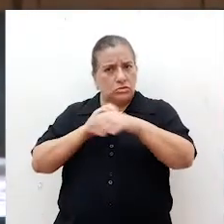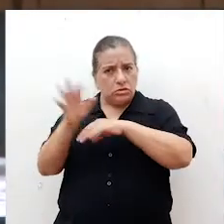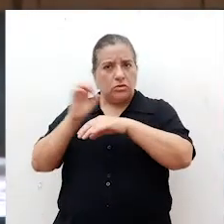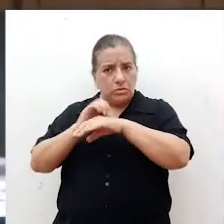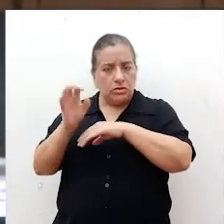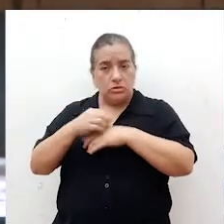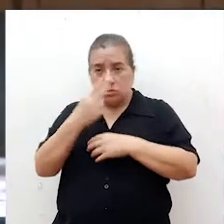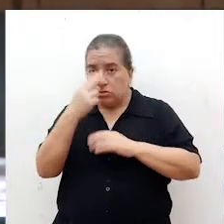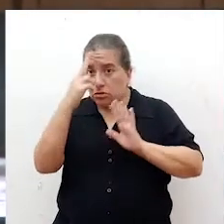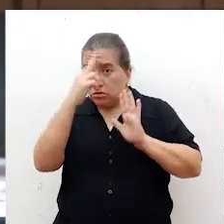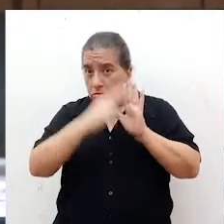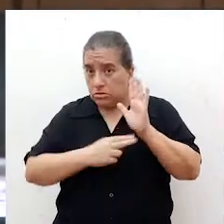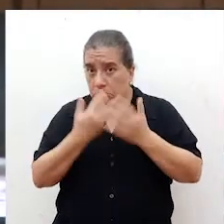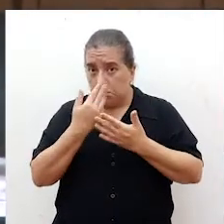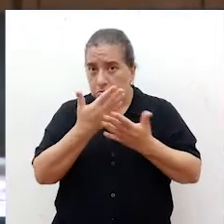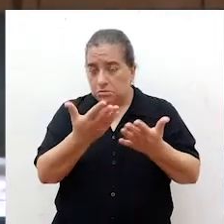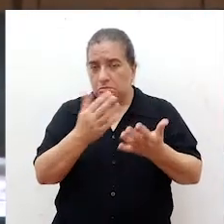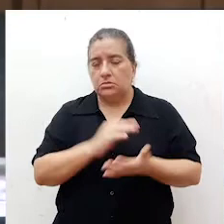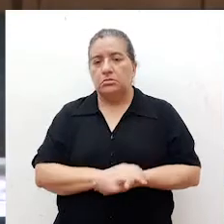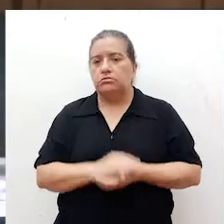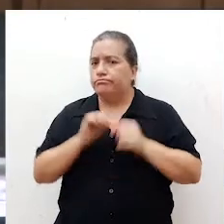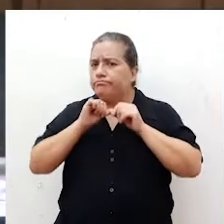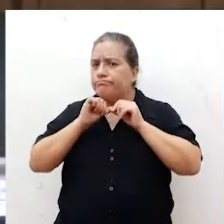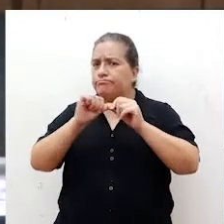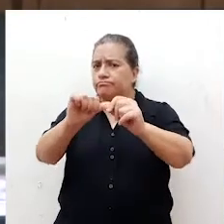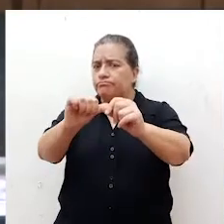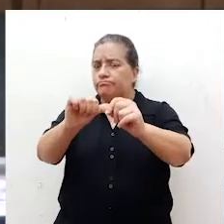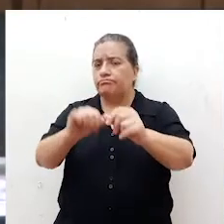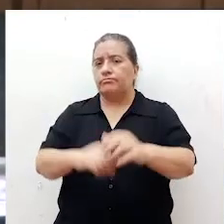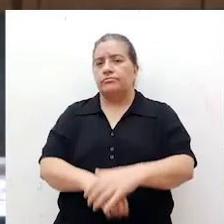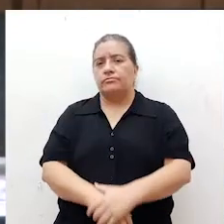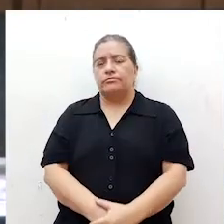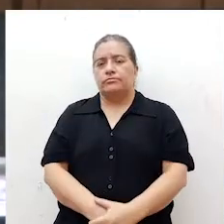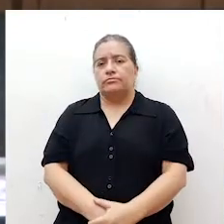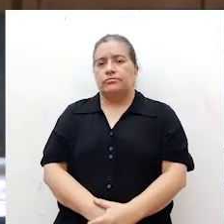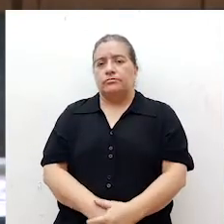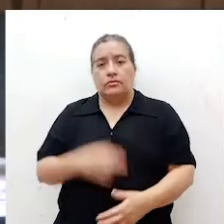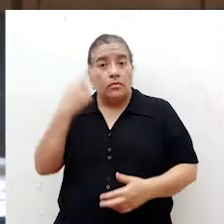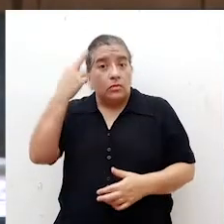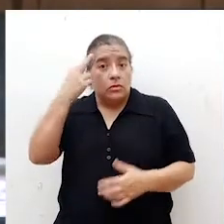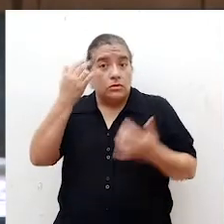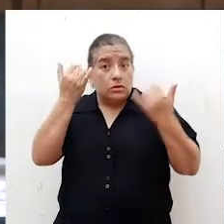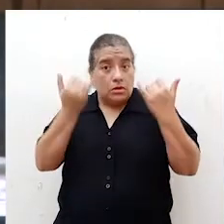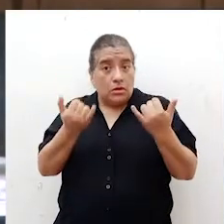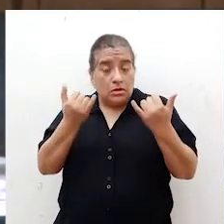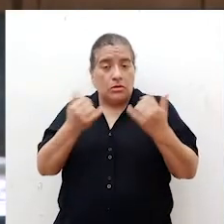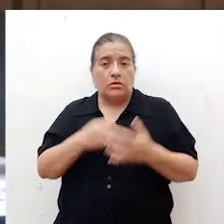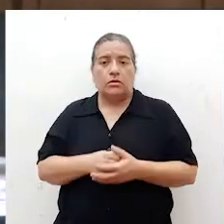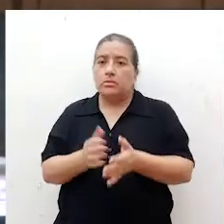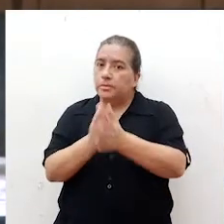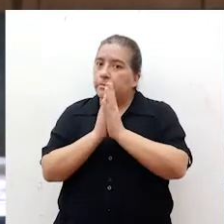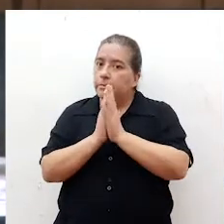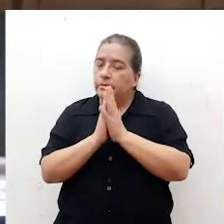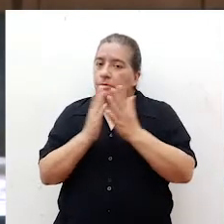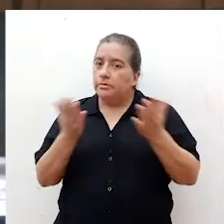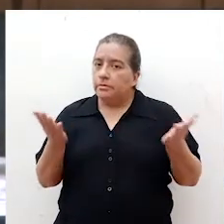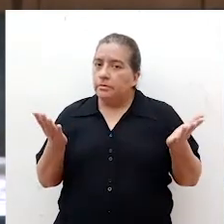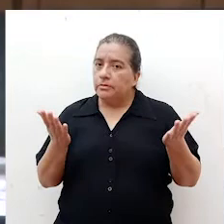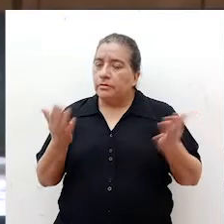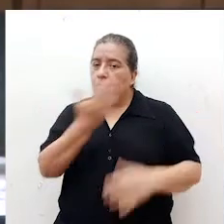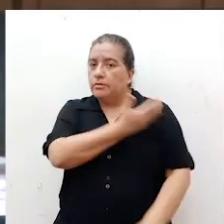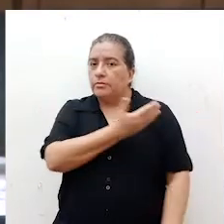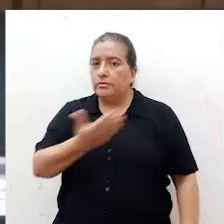parte de COVID-19. ¿Qué va a pasar cuando las vacunas lleguen a nuestro país? ¿Habrían estos problemas donde las clínicas también